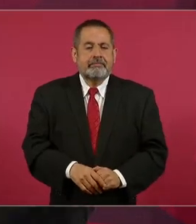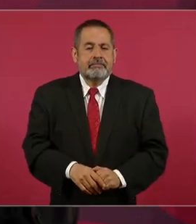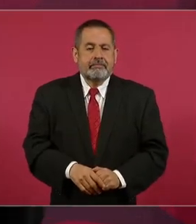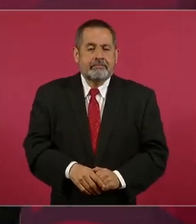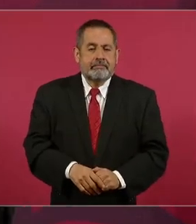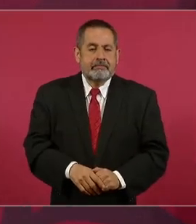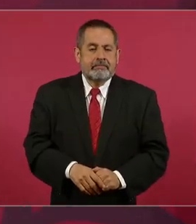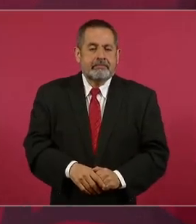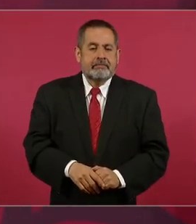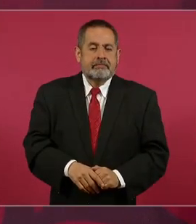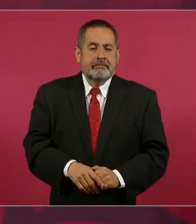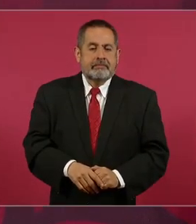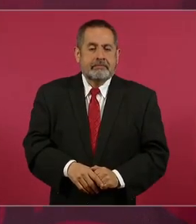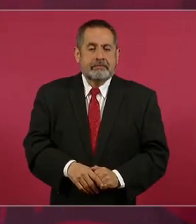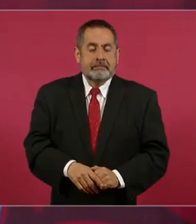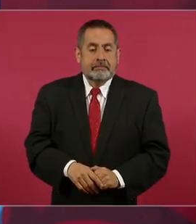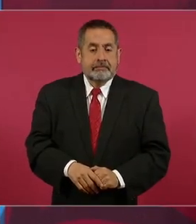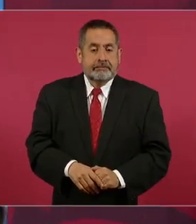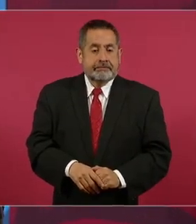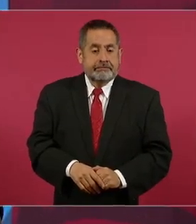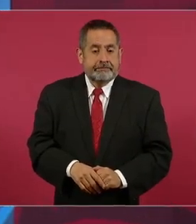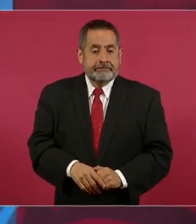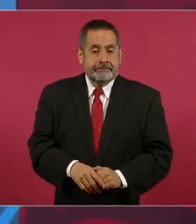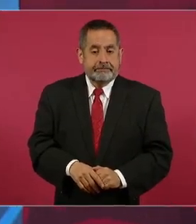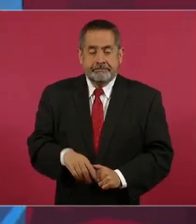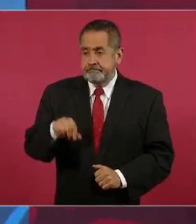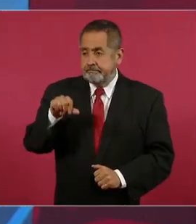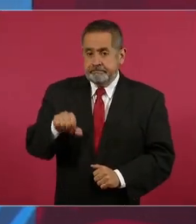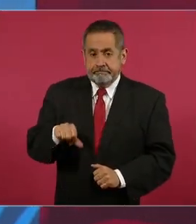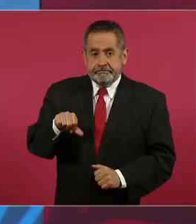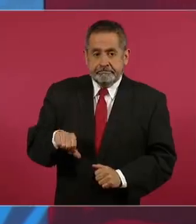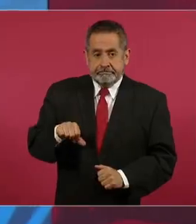como no nos reunimos ahora, hoy,